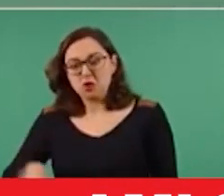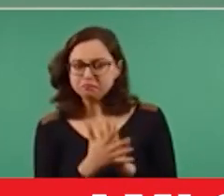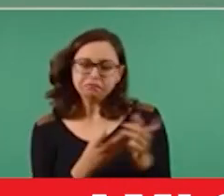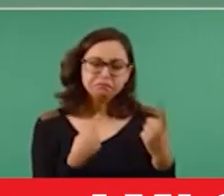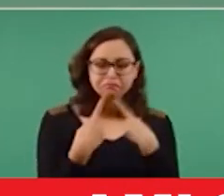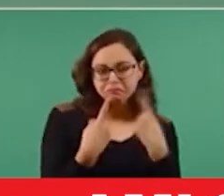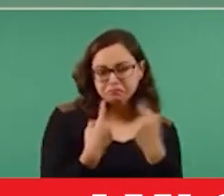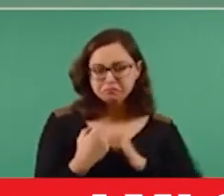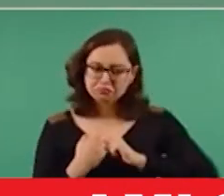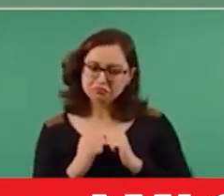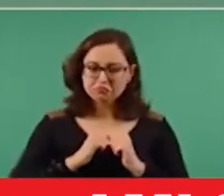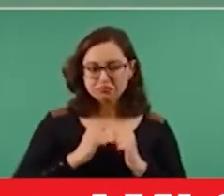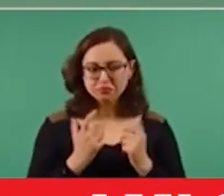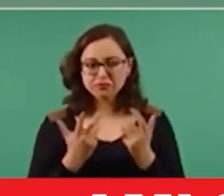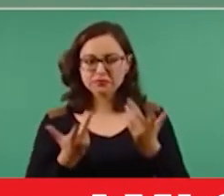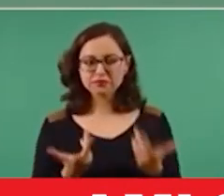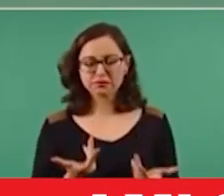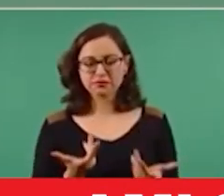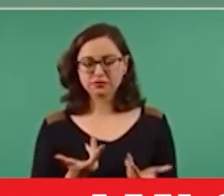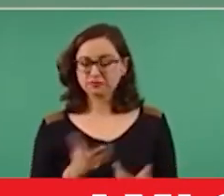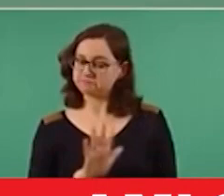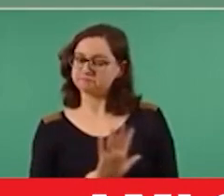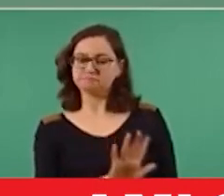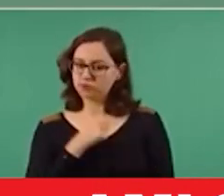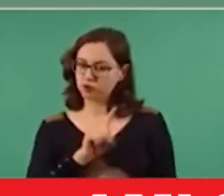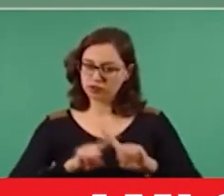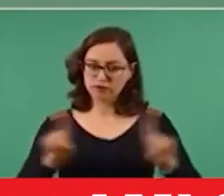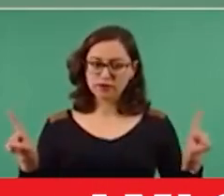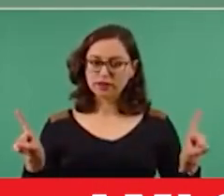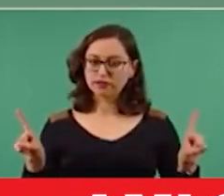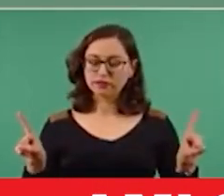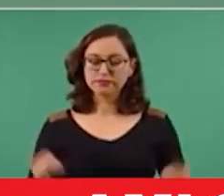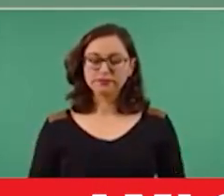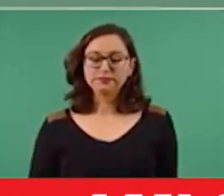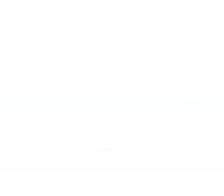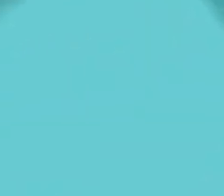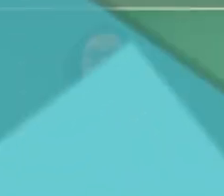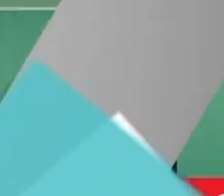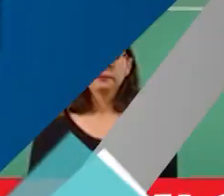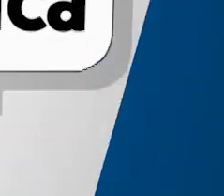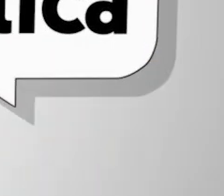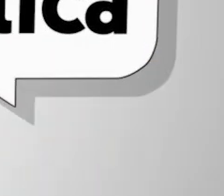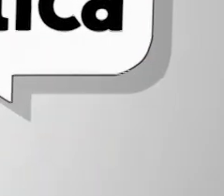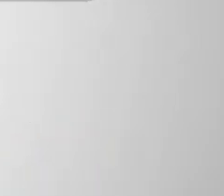que se daba entre delincuencia y autoridades. Somos distintos.